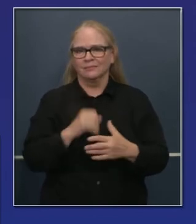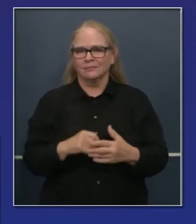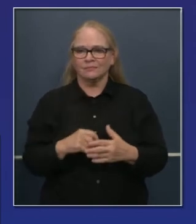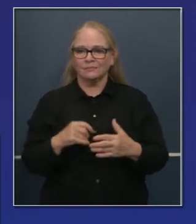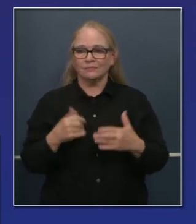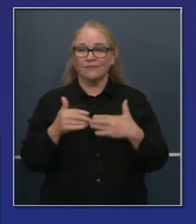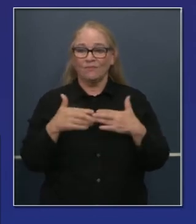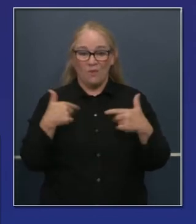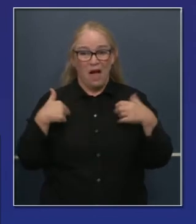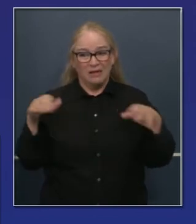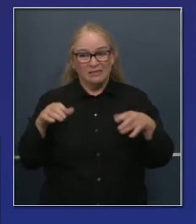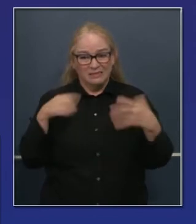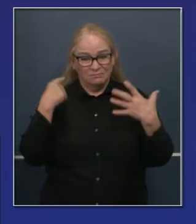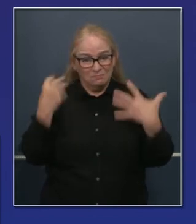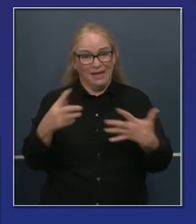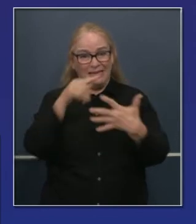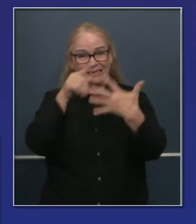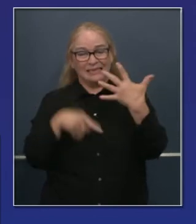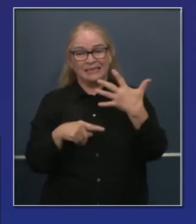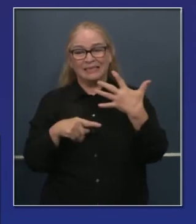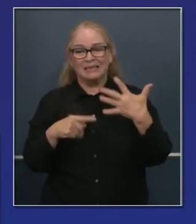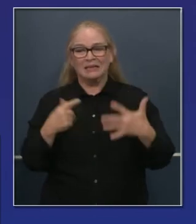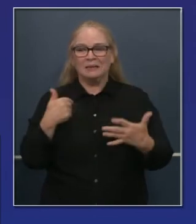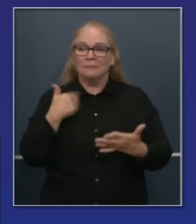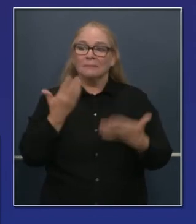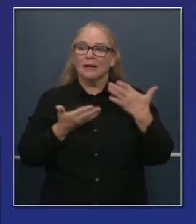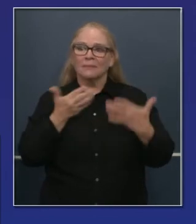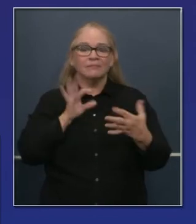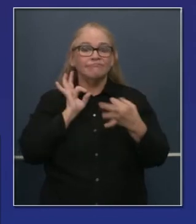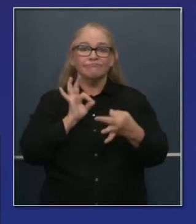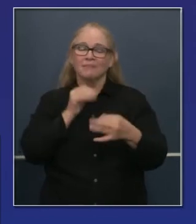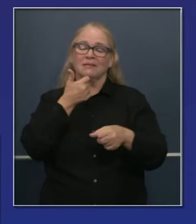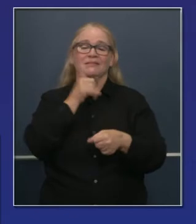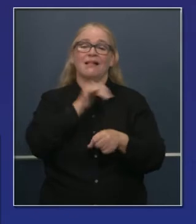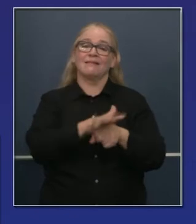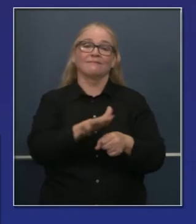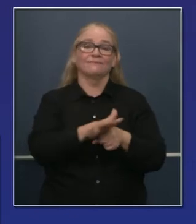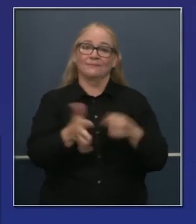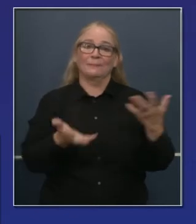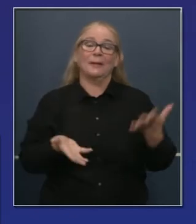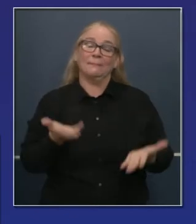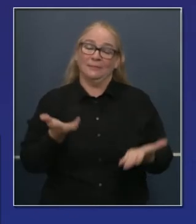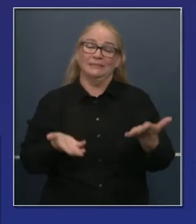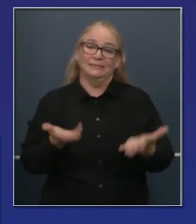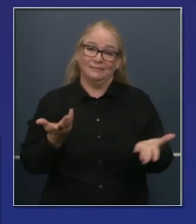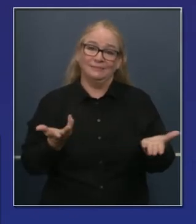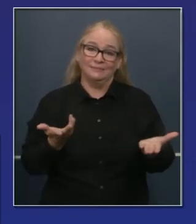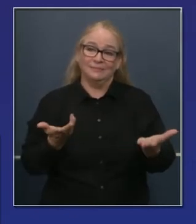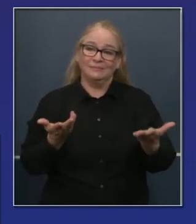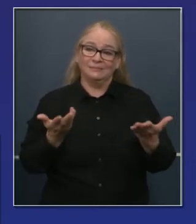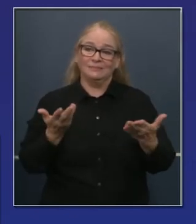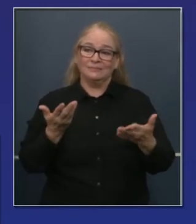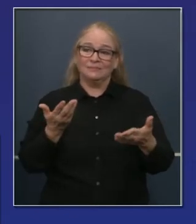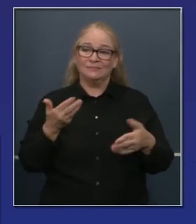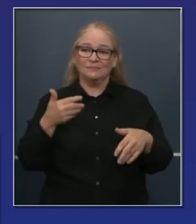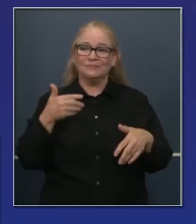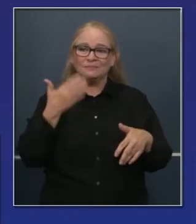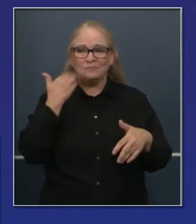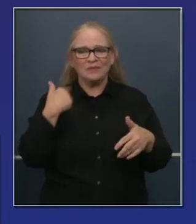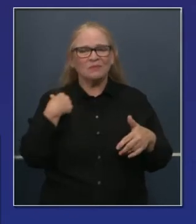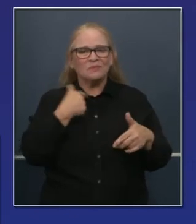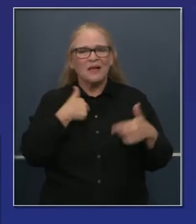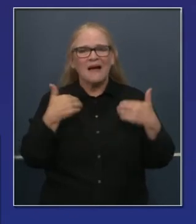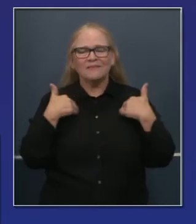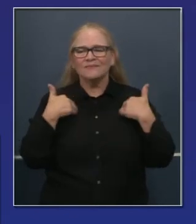en las próximas 72 horas pero incluso aparte de esto es posible que estemos faltos de energía y que se vean algunos episodios